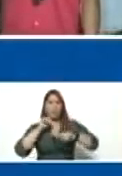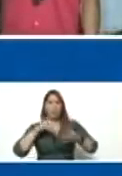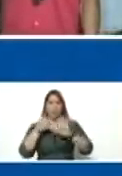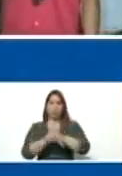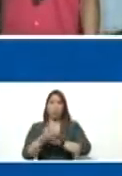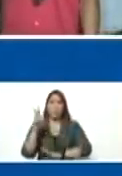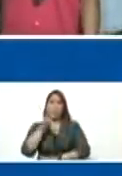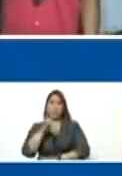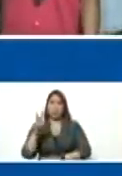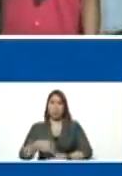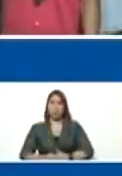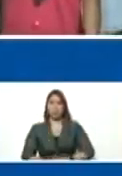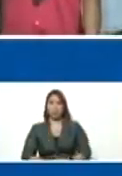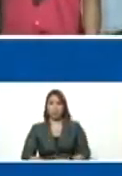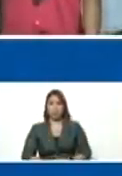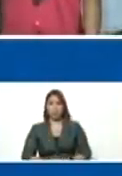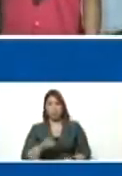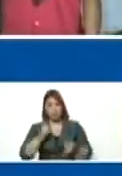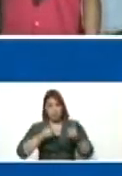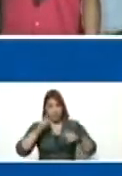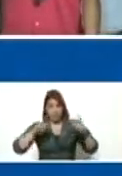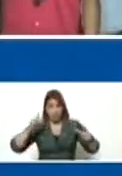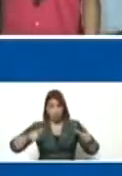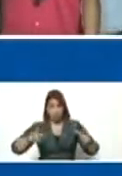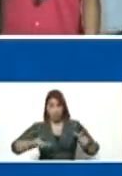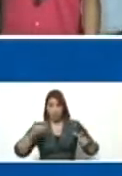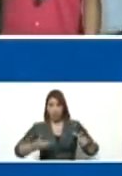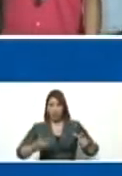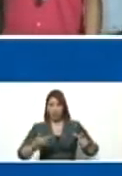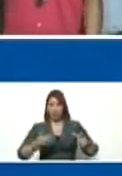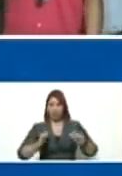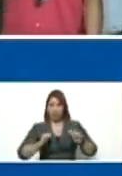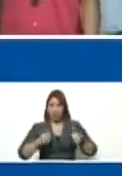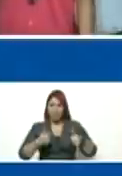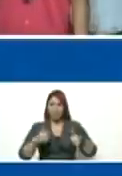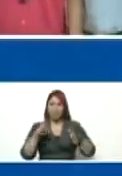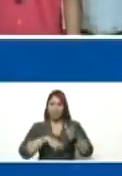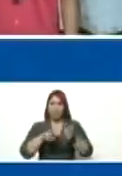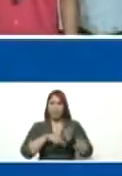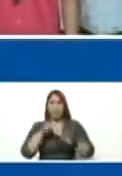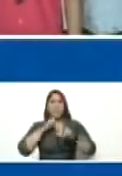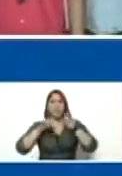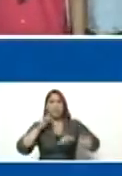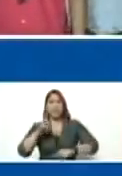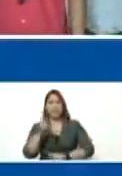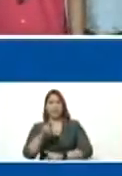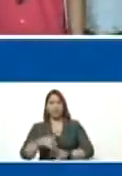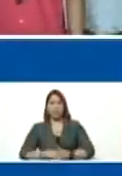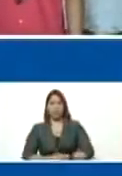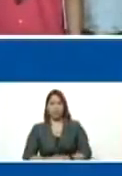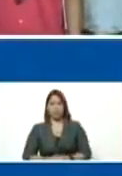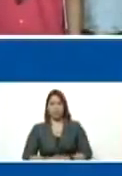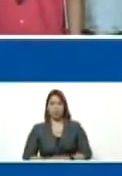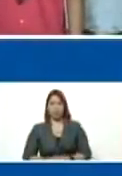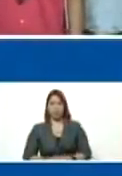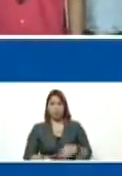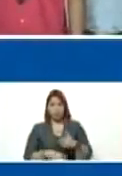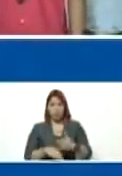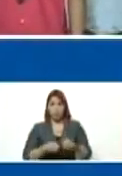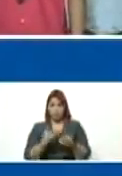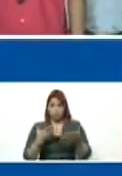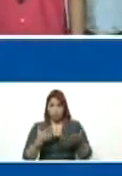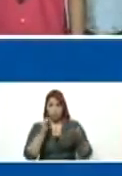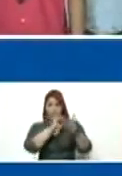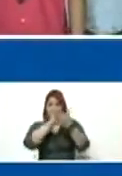Venezuela. Y alguna gente valiosa empieza a repetir las mentiras de Venezuela. Vayan ustedes, toquen